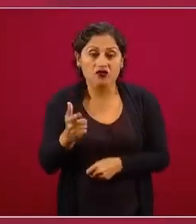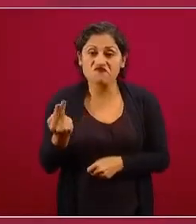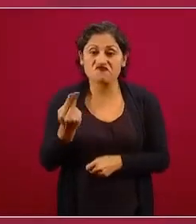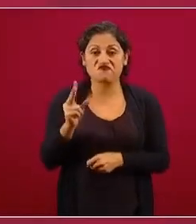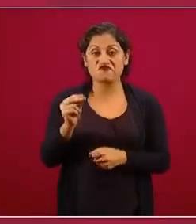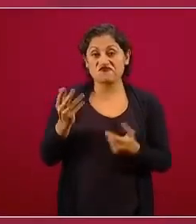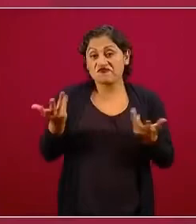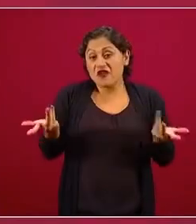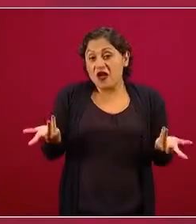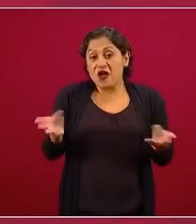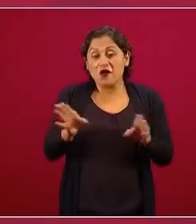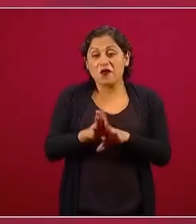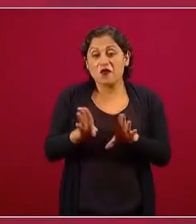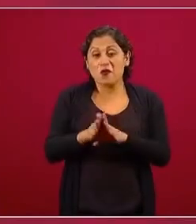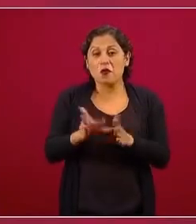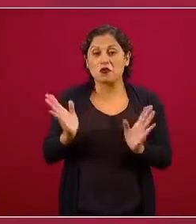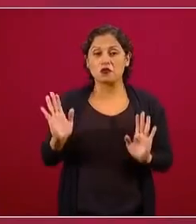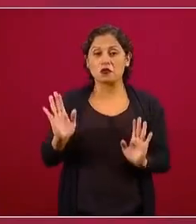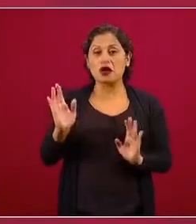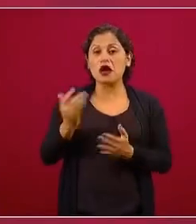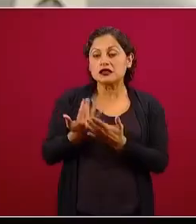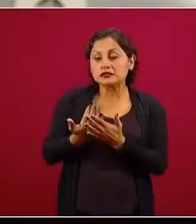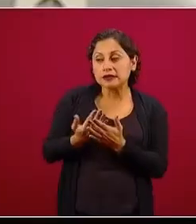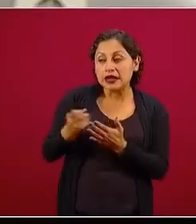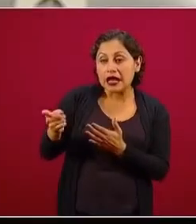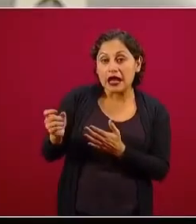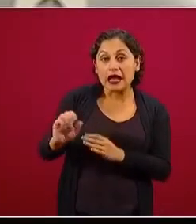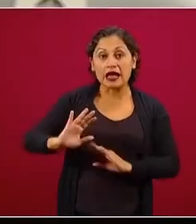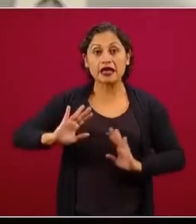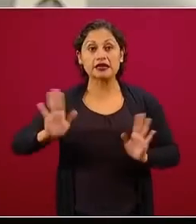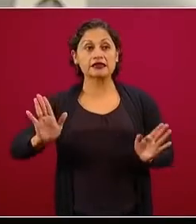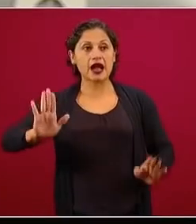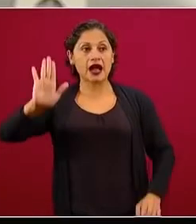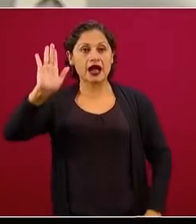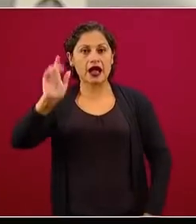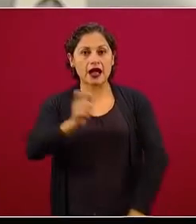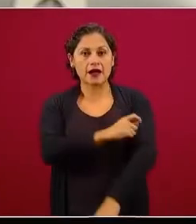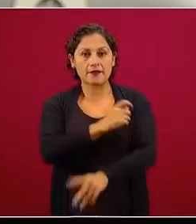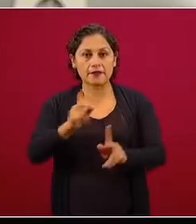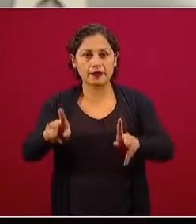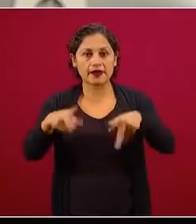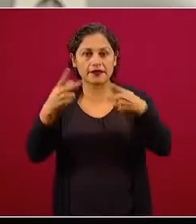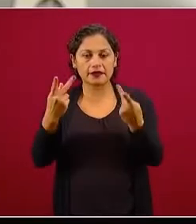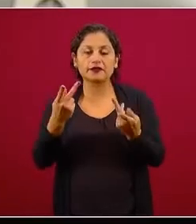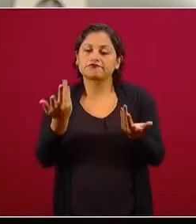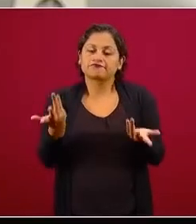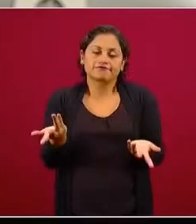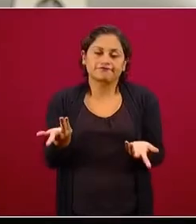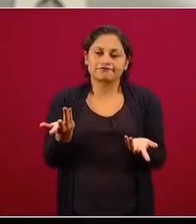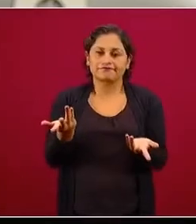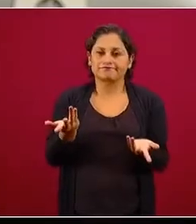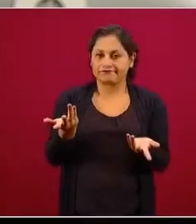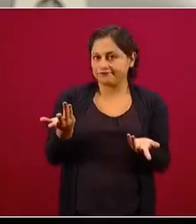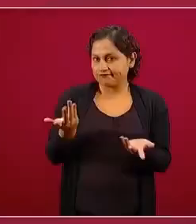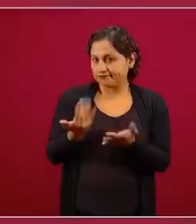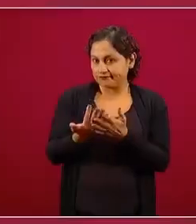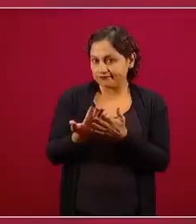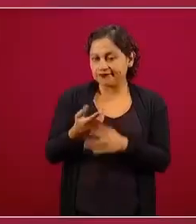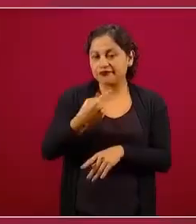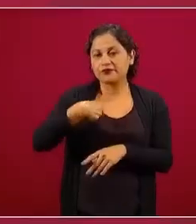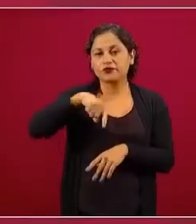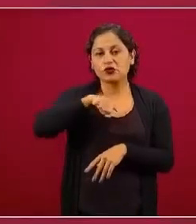ya tengo aquí una vacuna lista para vender. Hay que estar muy al pendiente y hay que estar caminando inclusive de la mano de